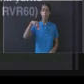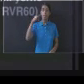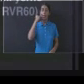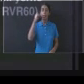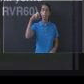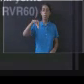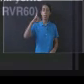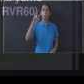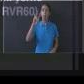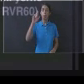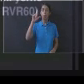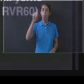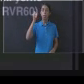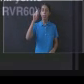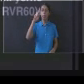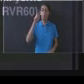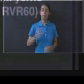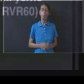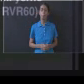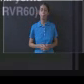el arte de la guerra.